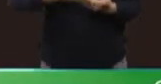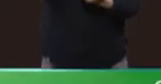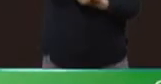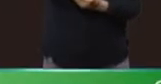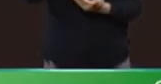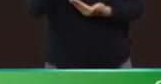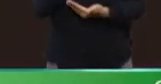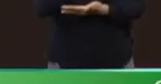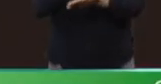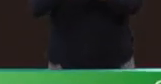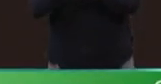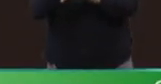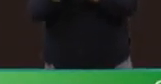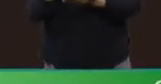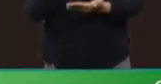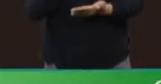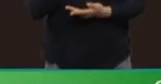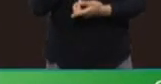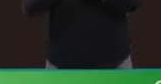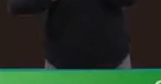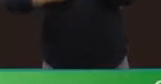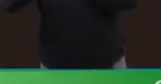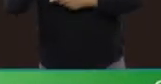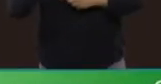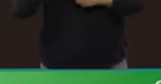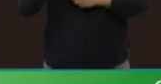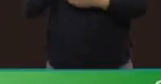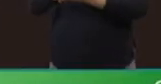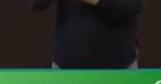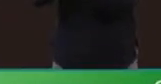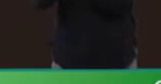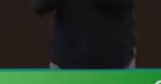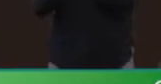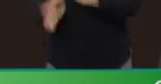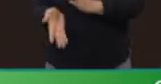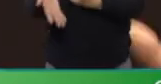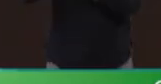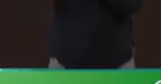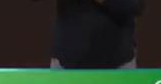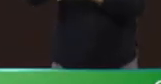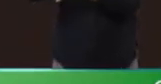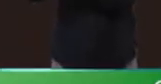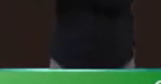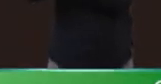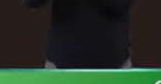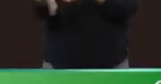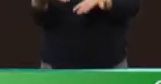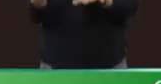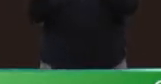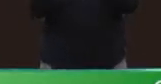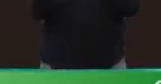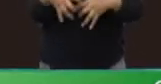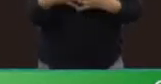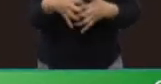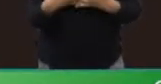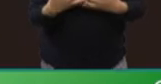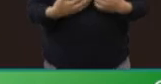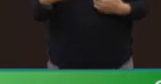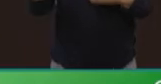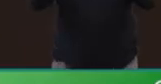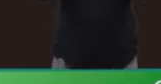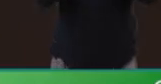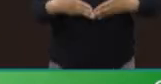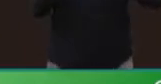en donde yo los he escuchado porque he estado un territorio en donde se les apoyaba para motores para la reparación de sus